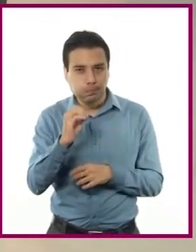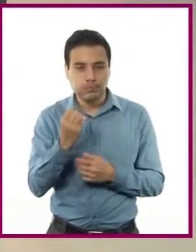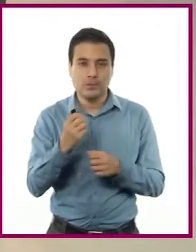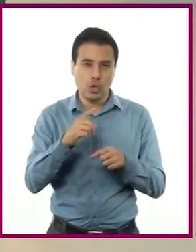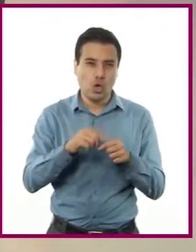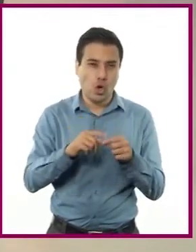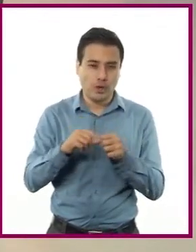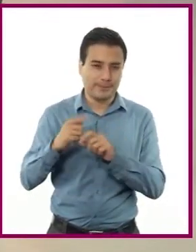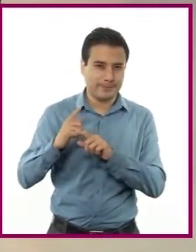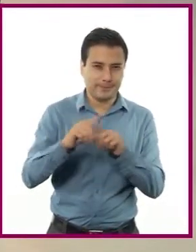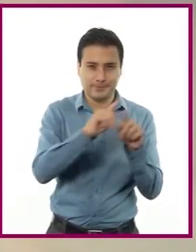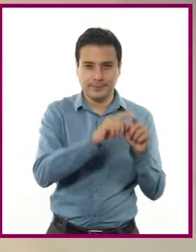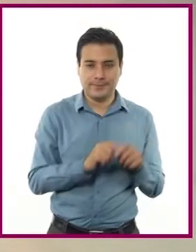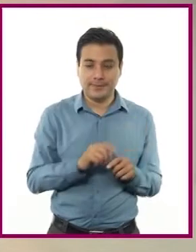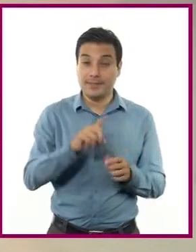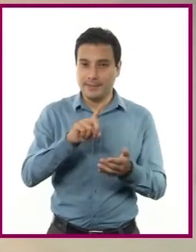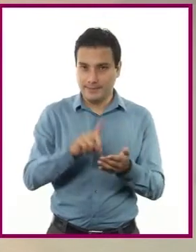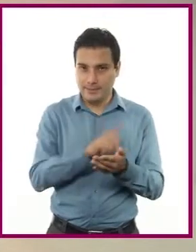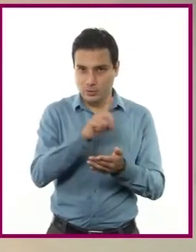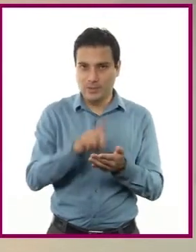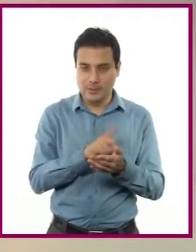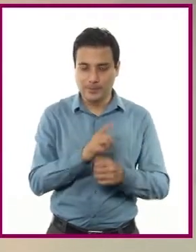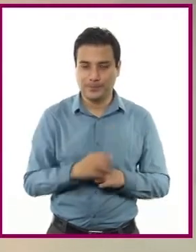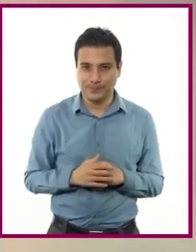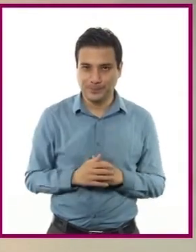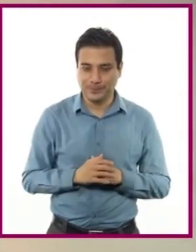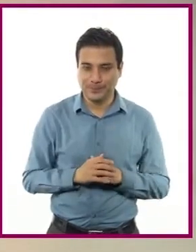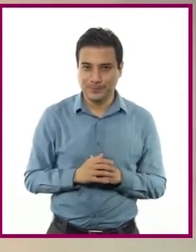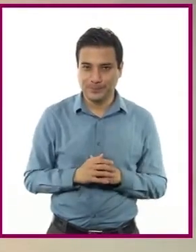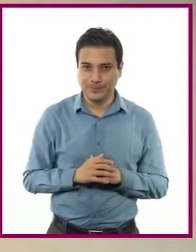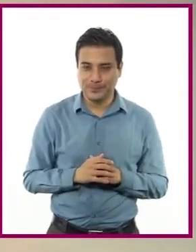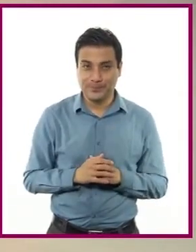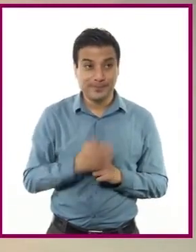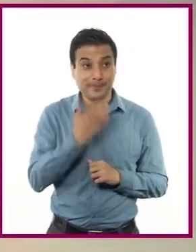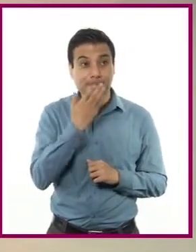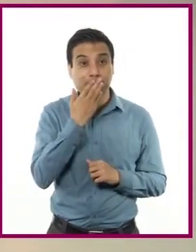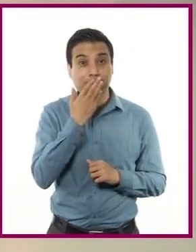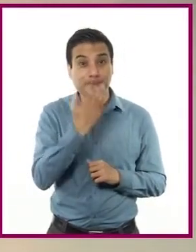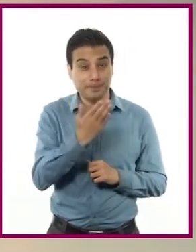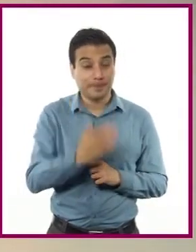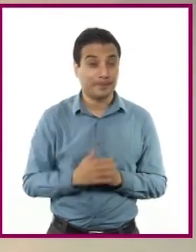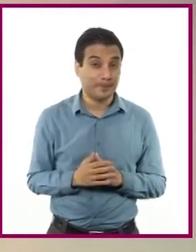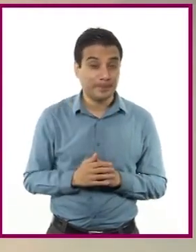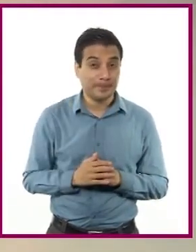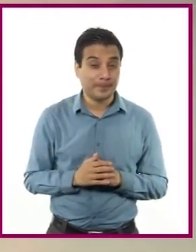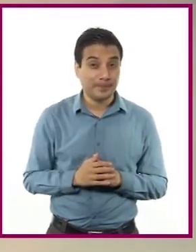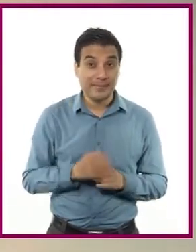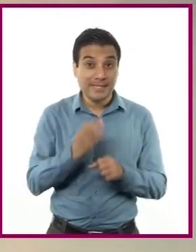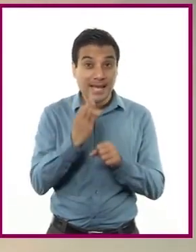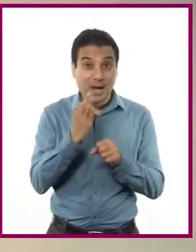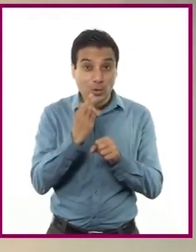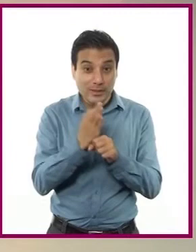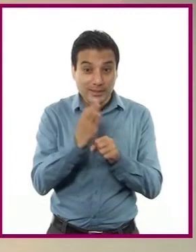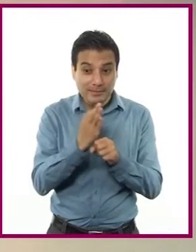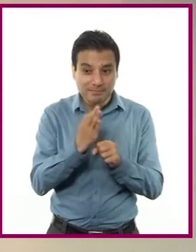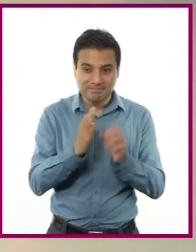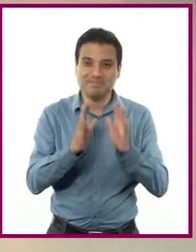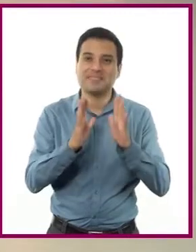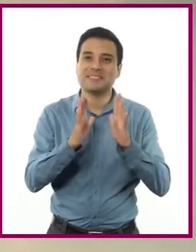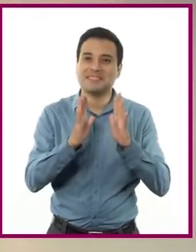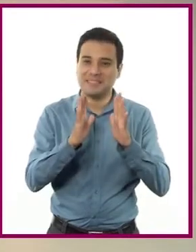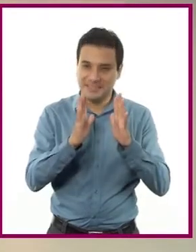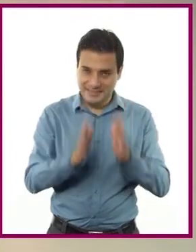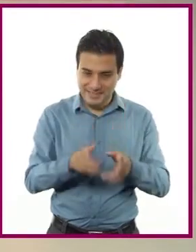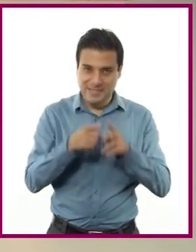de colores y un diccionario. Me parece perfecto, Elena. Es momento de poner en práctica lo que